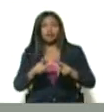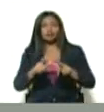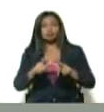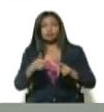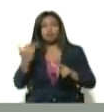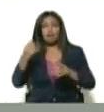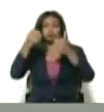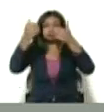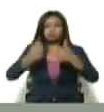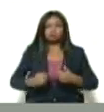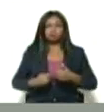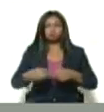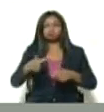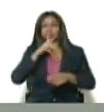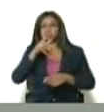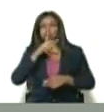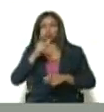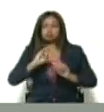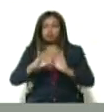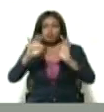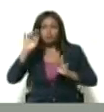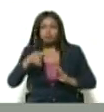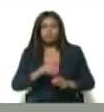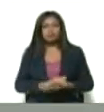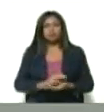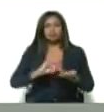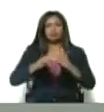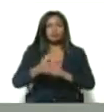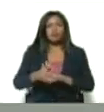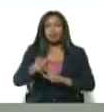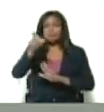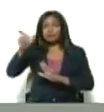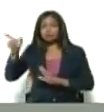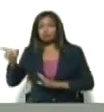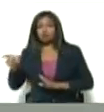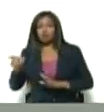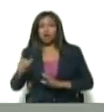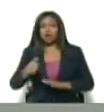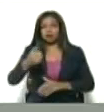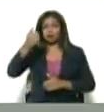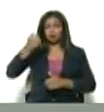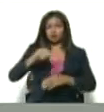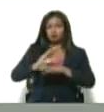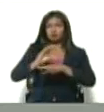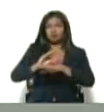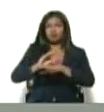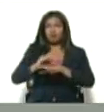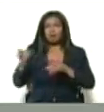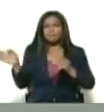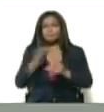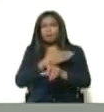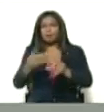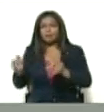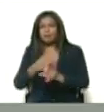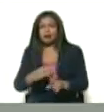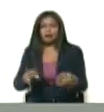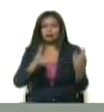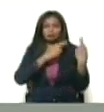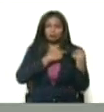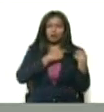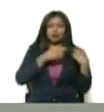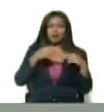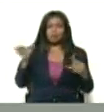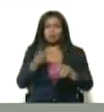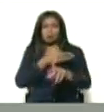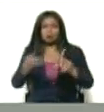en los templos. Lo tortura los guardias de la teocracia de entonces. Son los encargados de torturar a